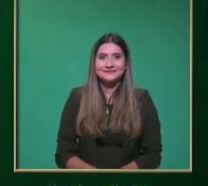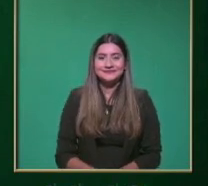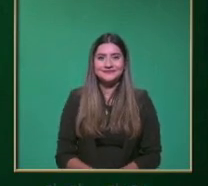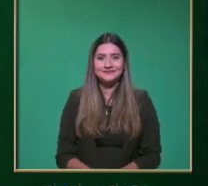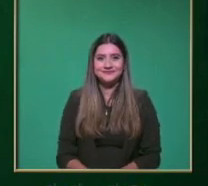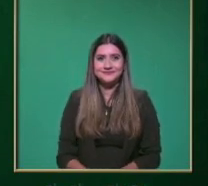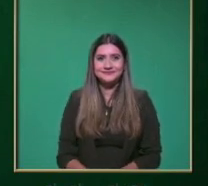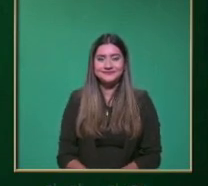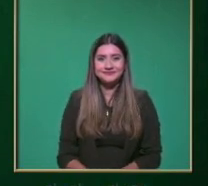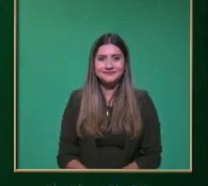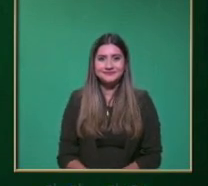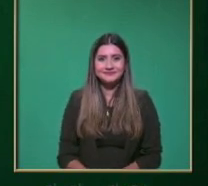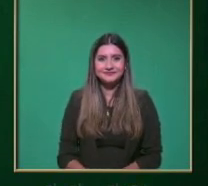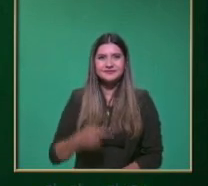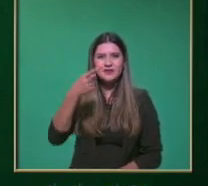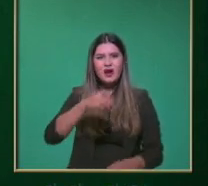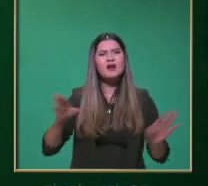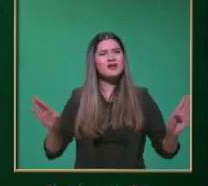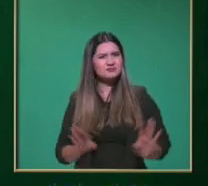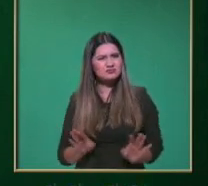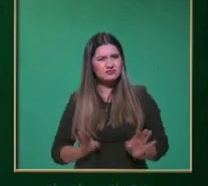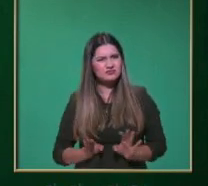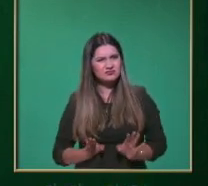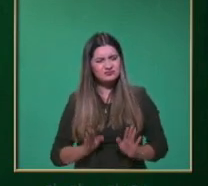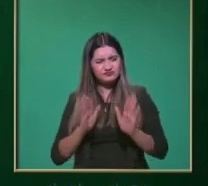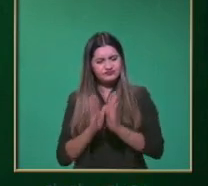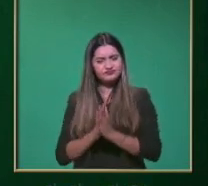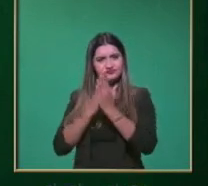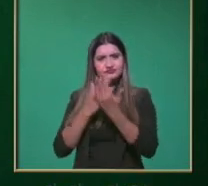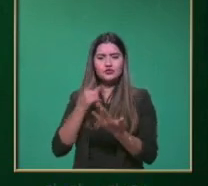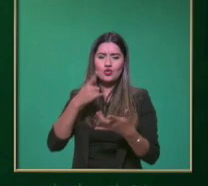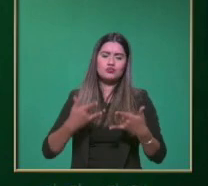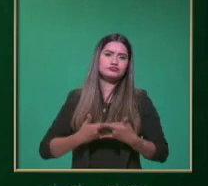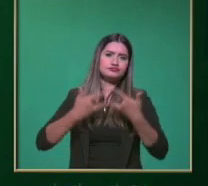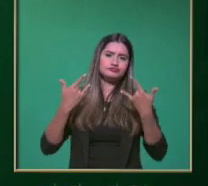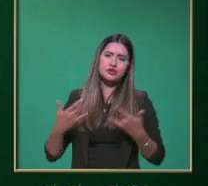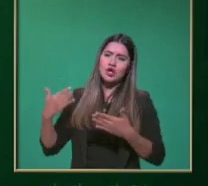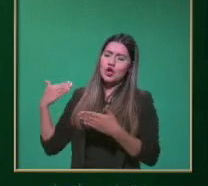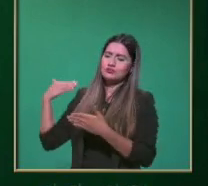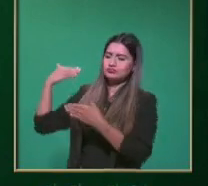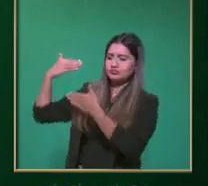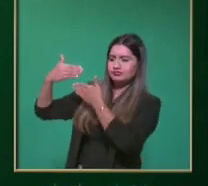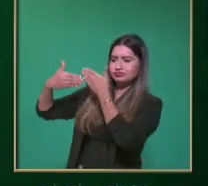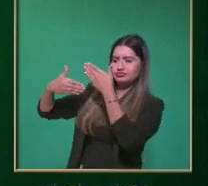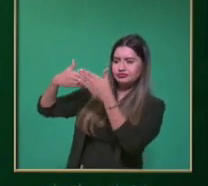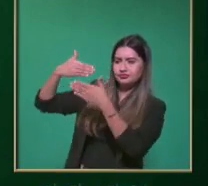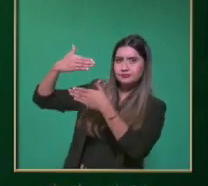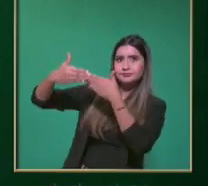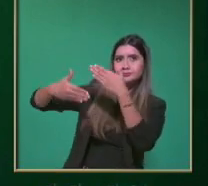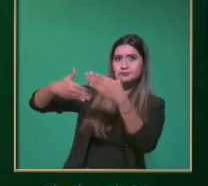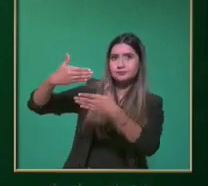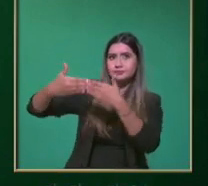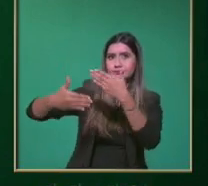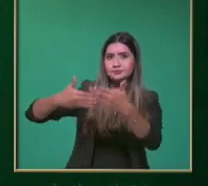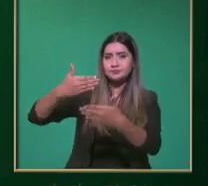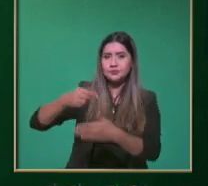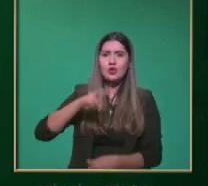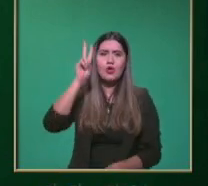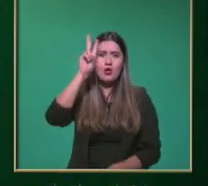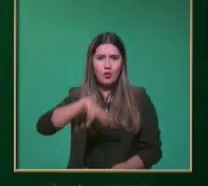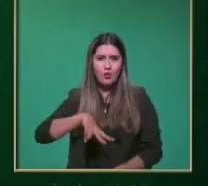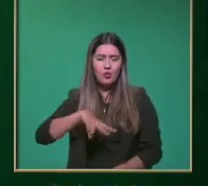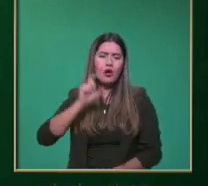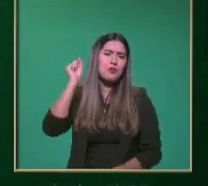tienen estas leyendas? Pues las leyendas son historias que pasan de generación en generación. Hay cosas reales y también